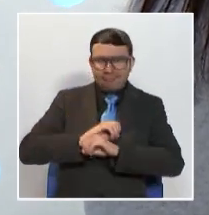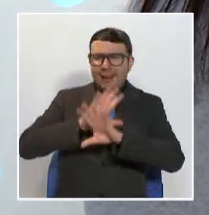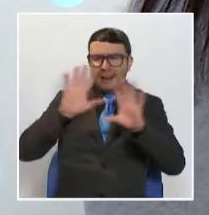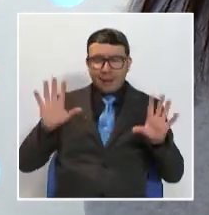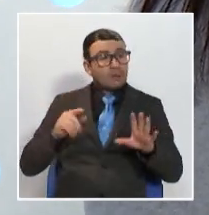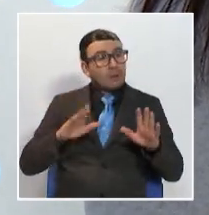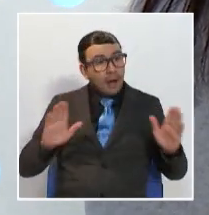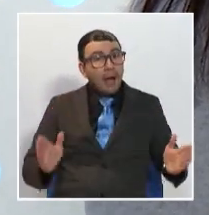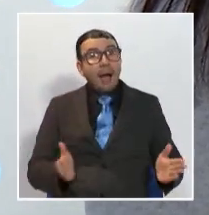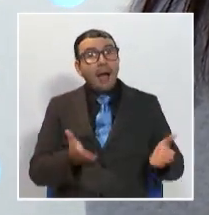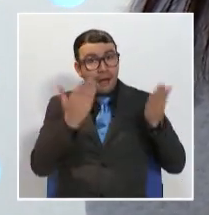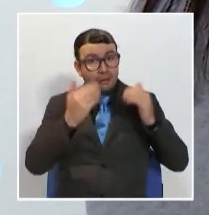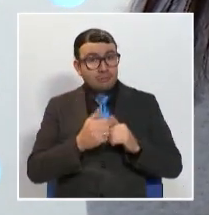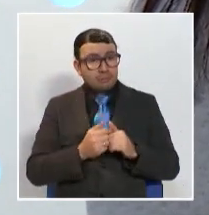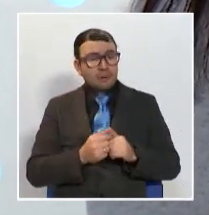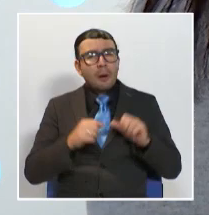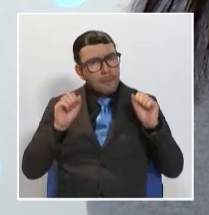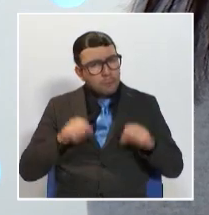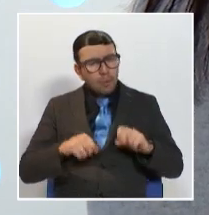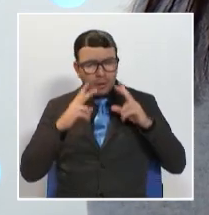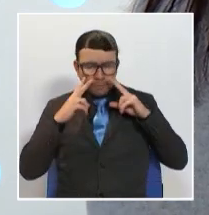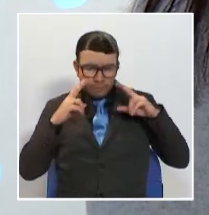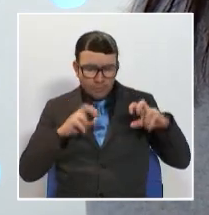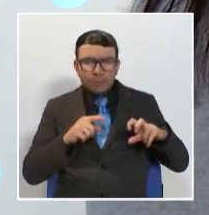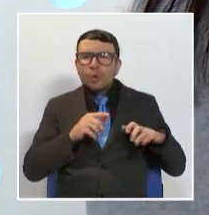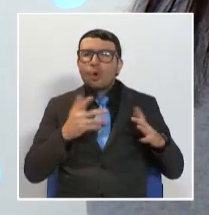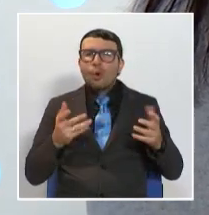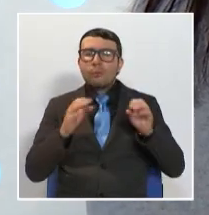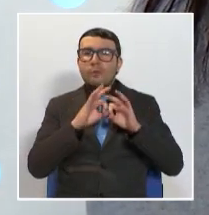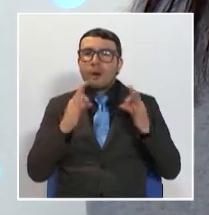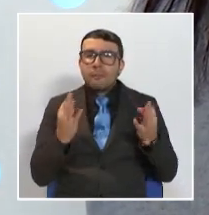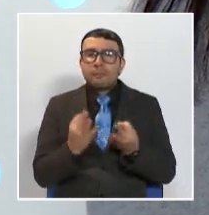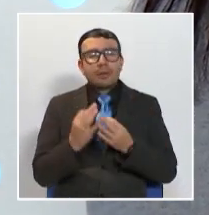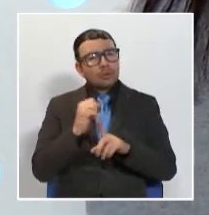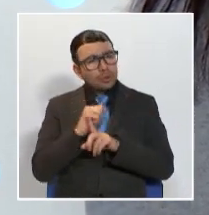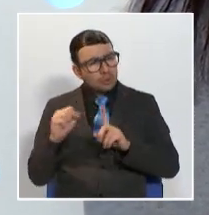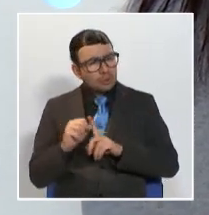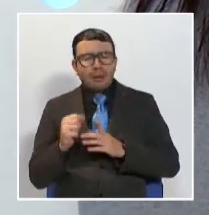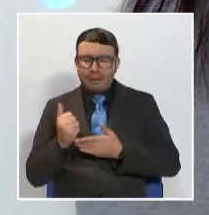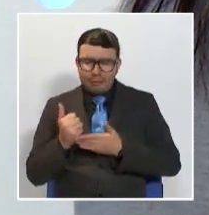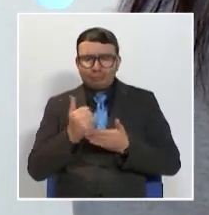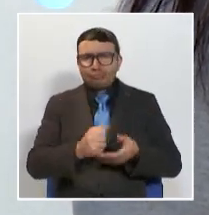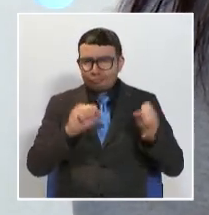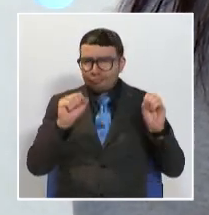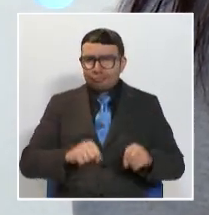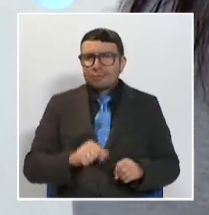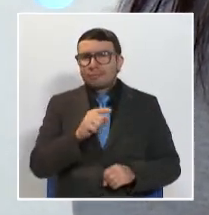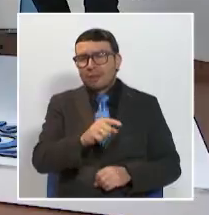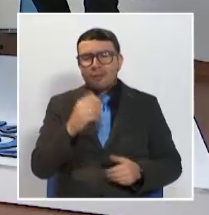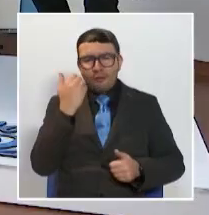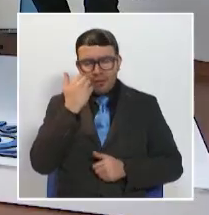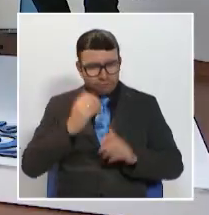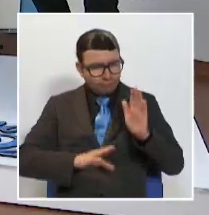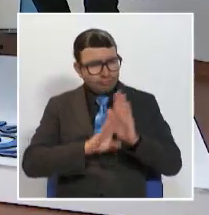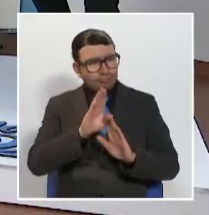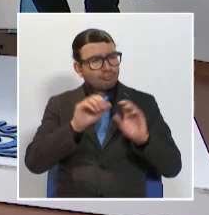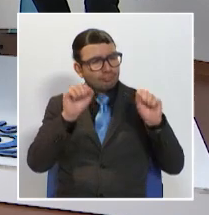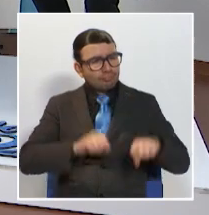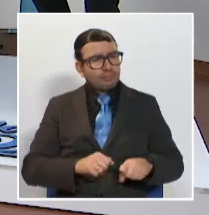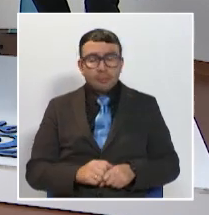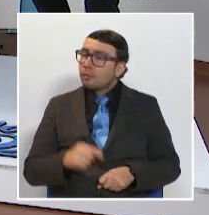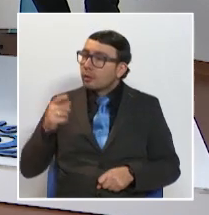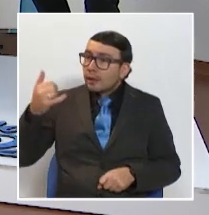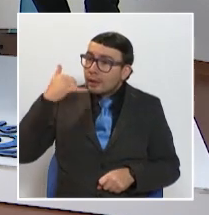estos pacientes, mirando la parte familiar y social, vamos a ayudarles mucho en el tratamiento de la enfermedad. Doctor, ¿a qué número lo